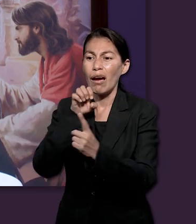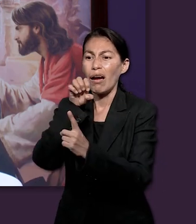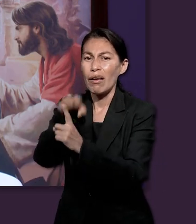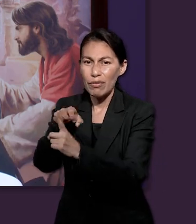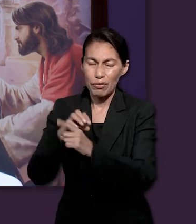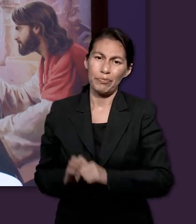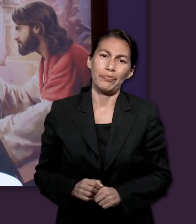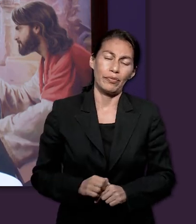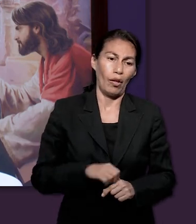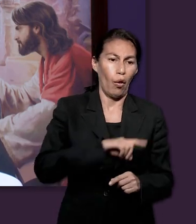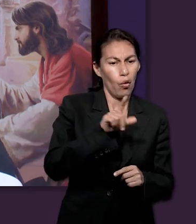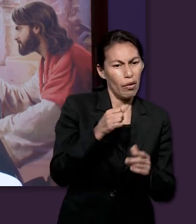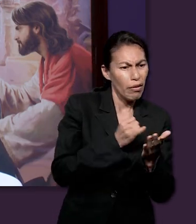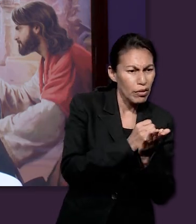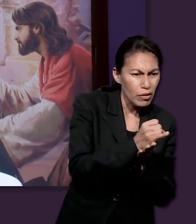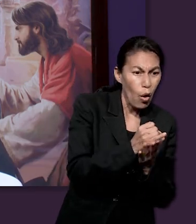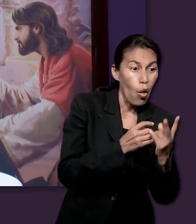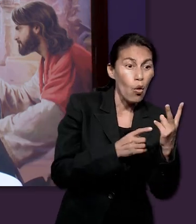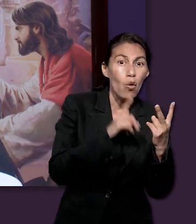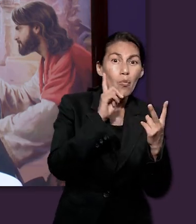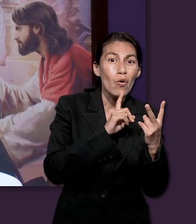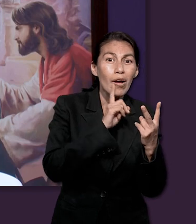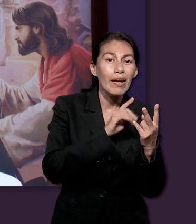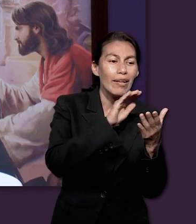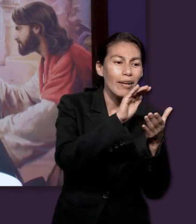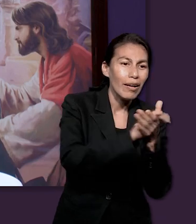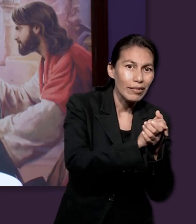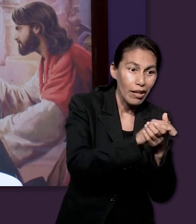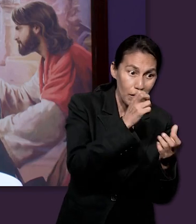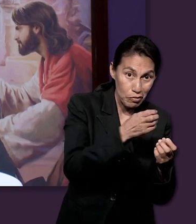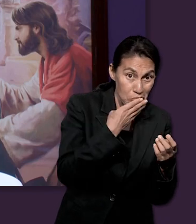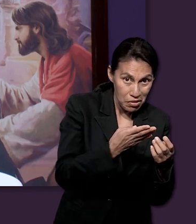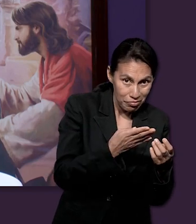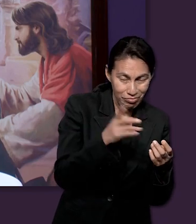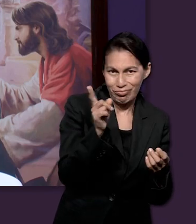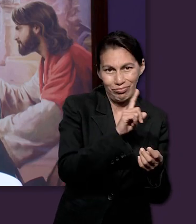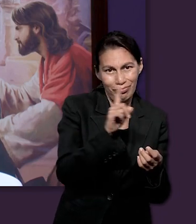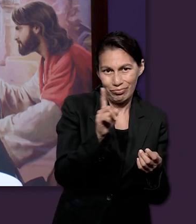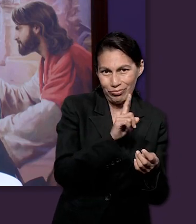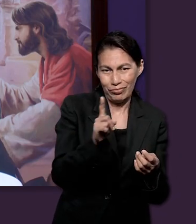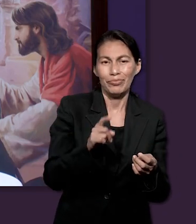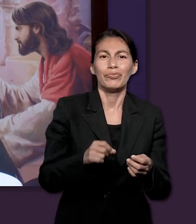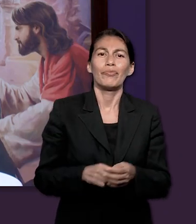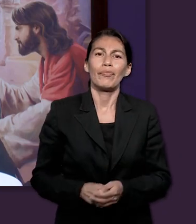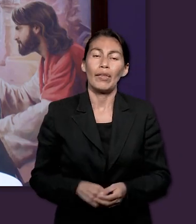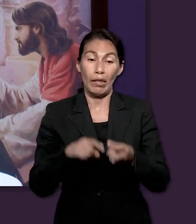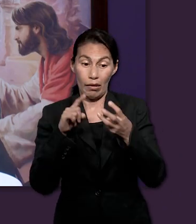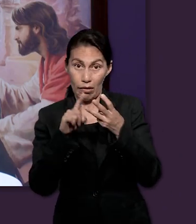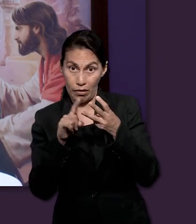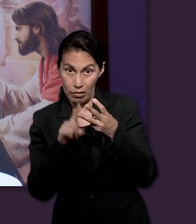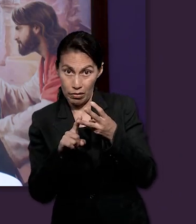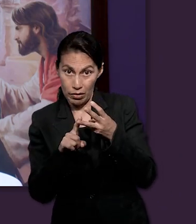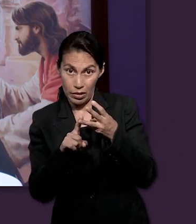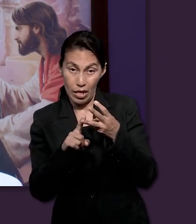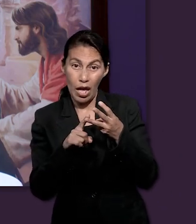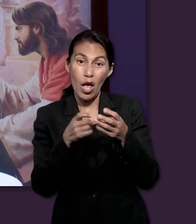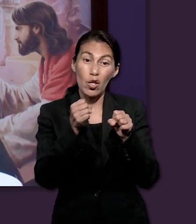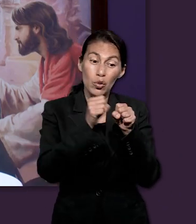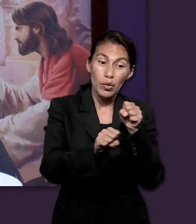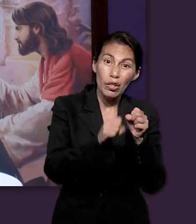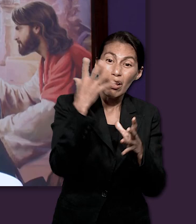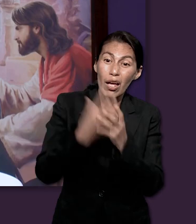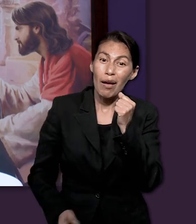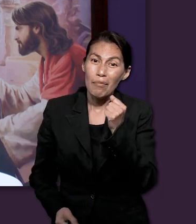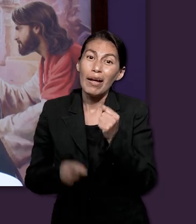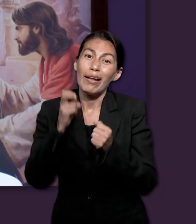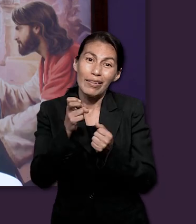dos mujeres, lo cual no era correcto. Tomó la mala decisión de huir de su suegro. En fin,